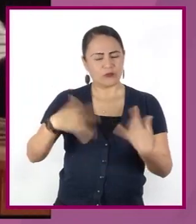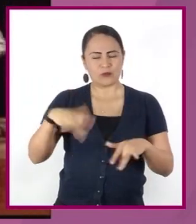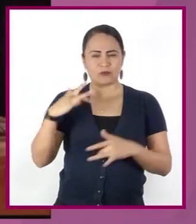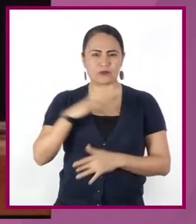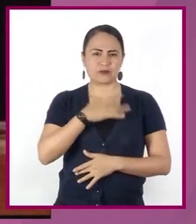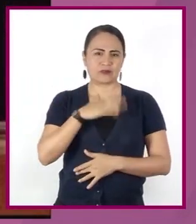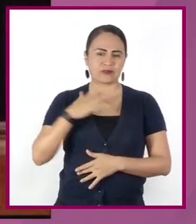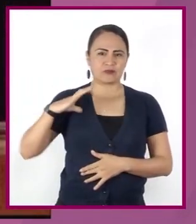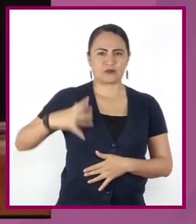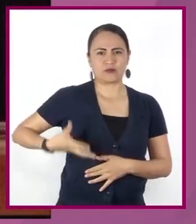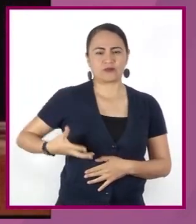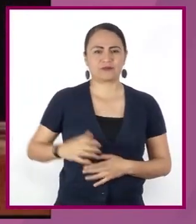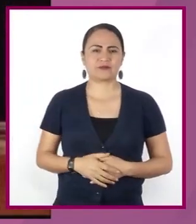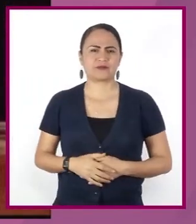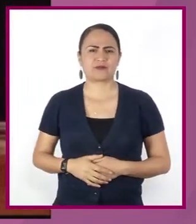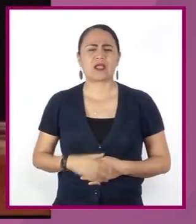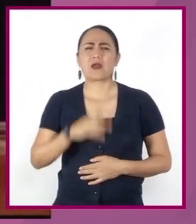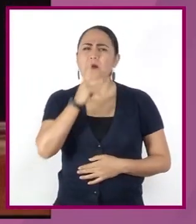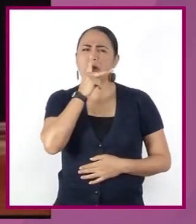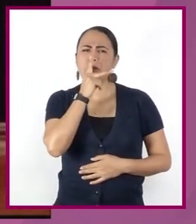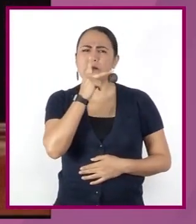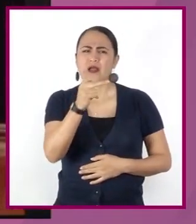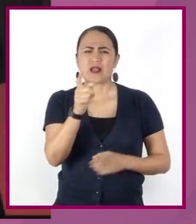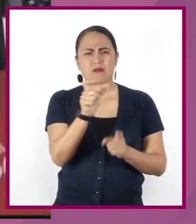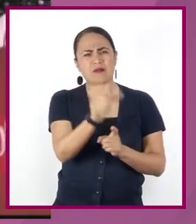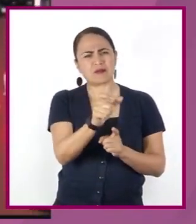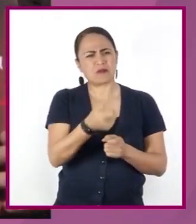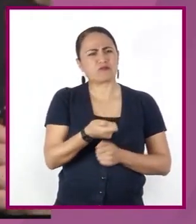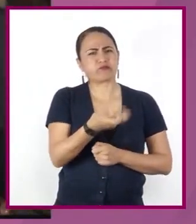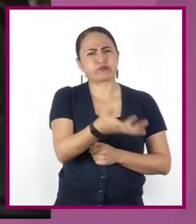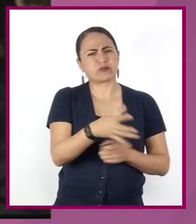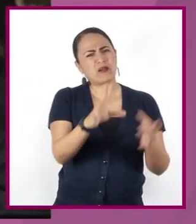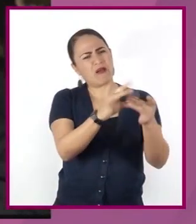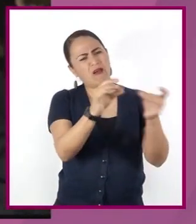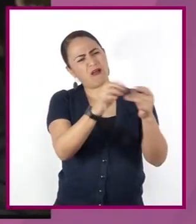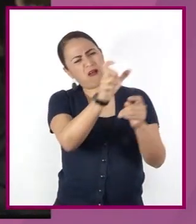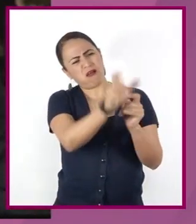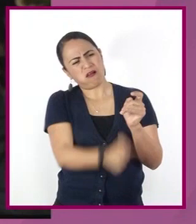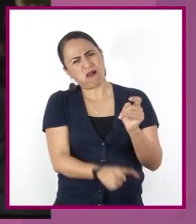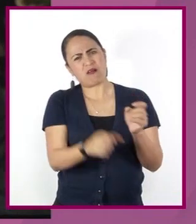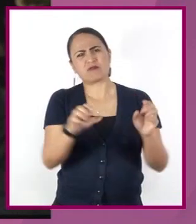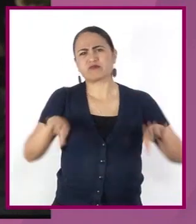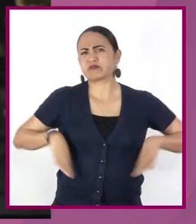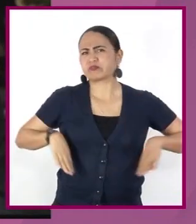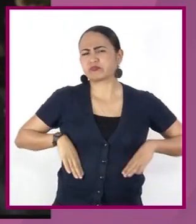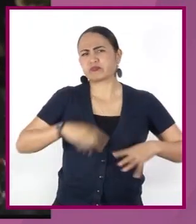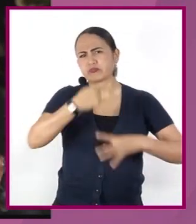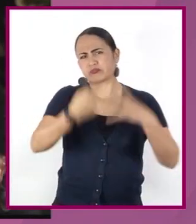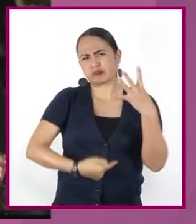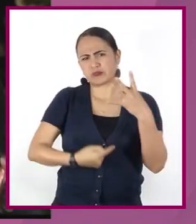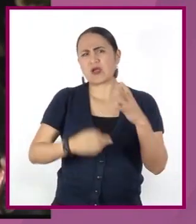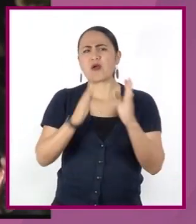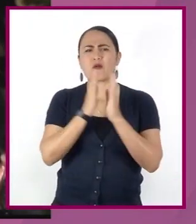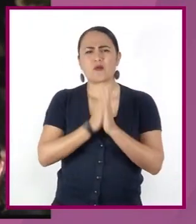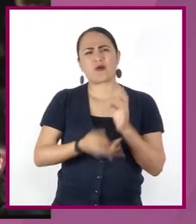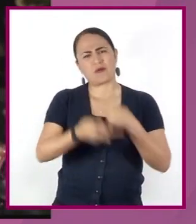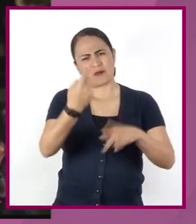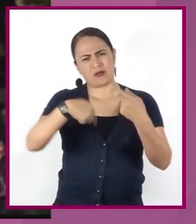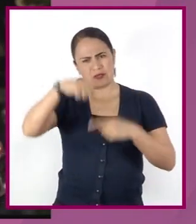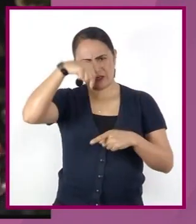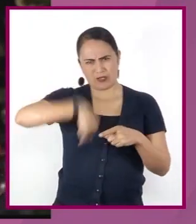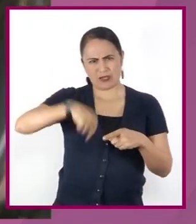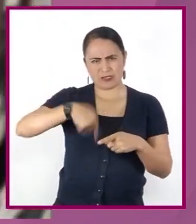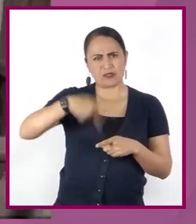queremos que nos hablen sobre el uso de las palabras para describir personas y situaciones. Los invitamos a pasar al balcón para que nos compartan